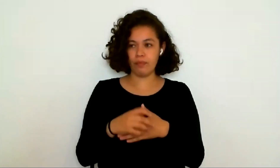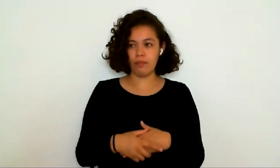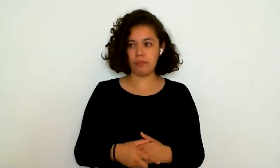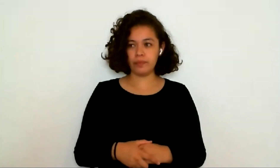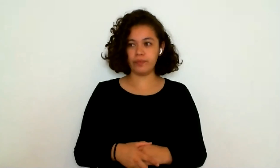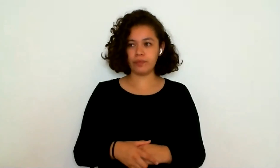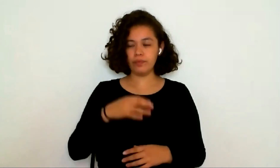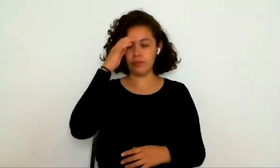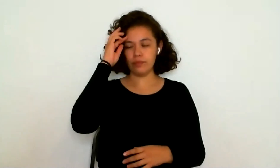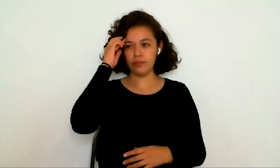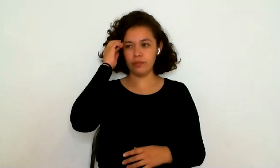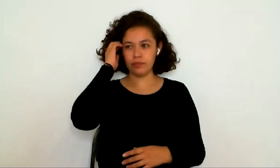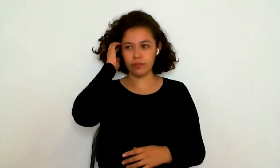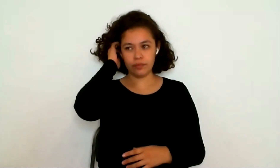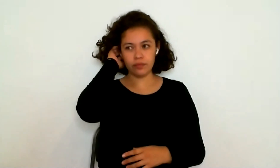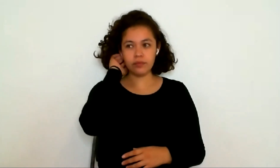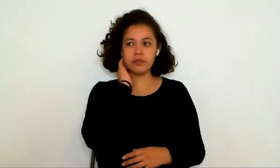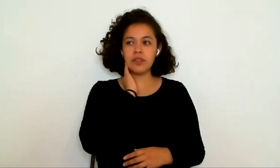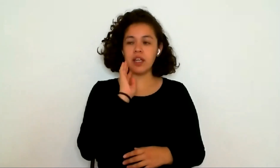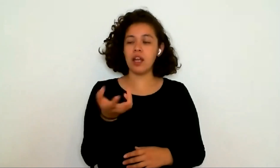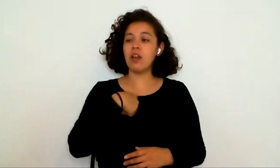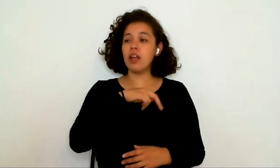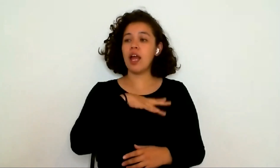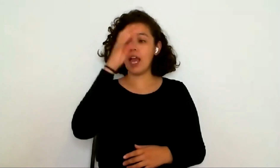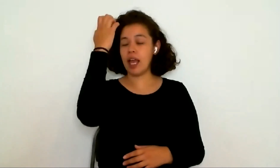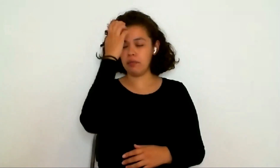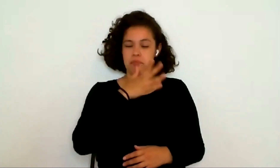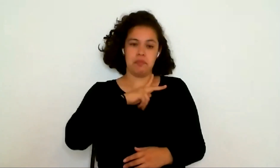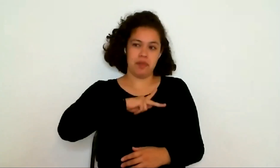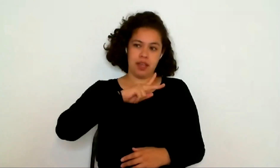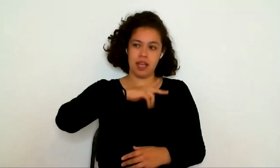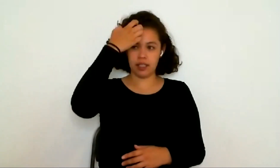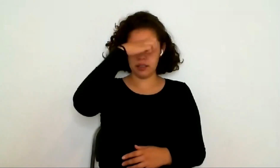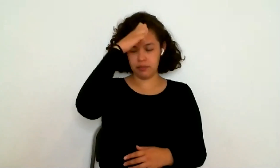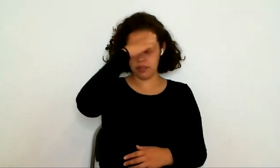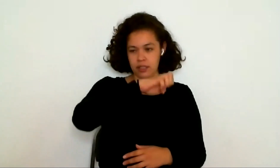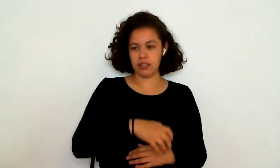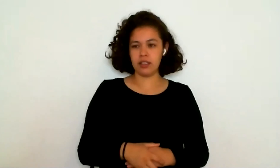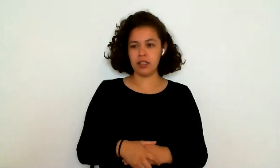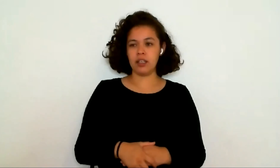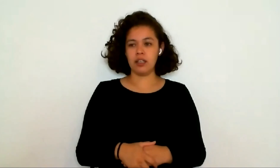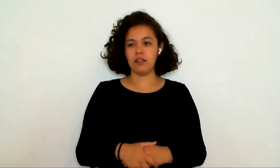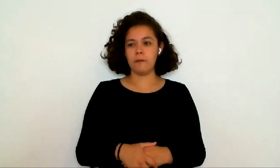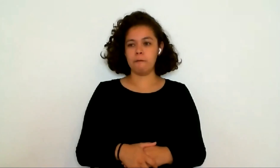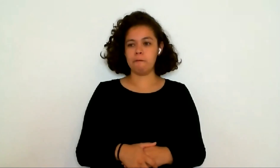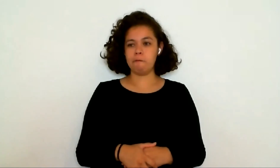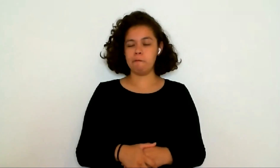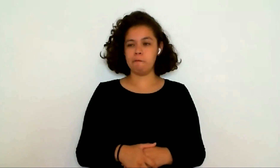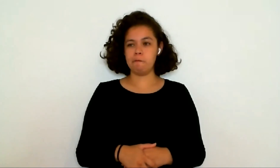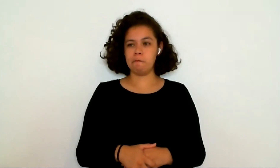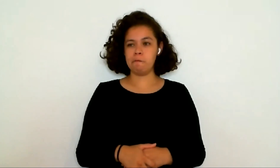me parece que ahora, bajo la experiencia que he tenido, creo que la importancia de